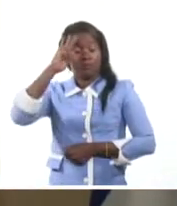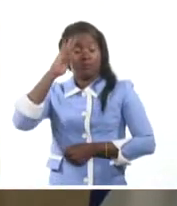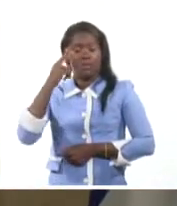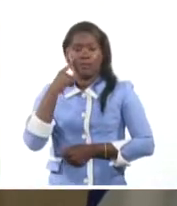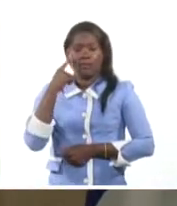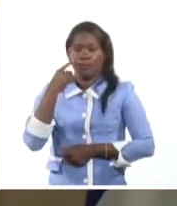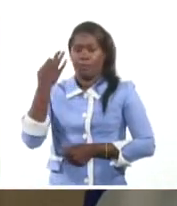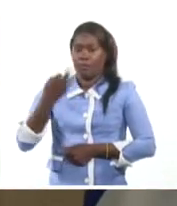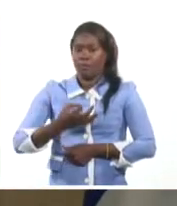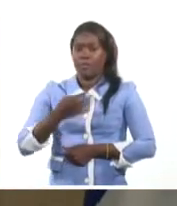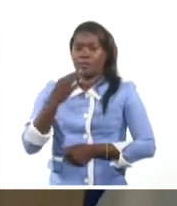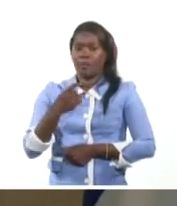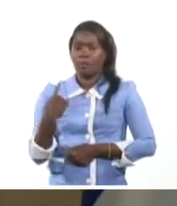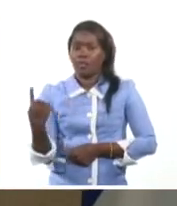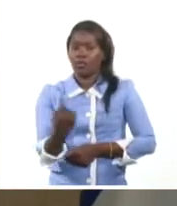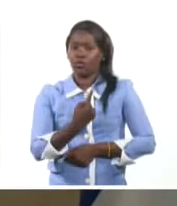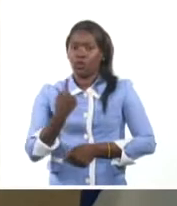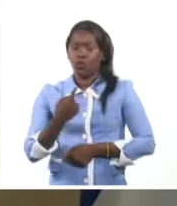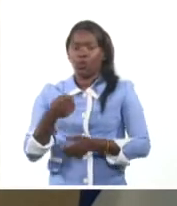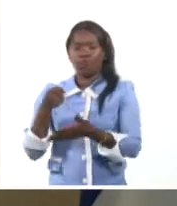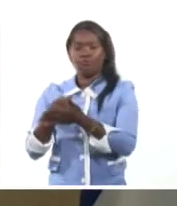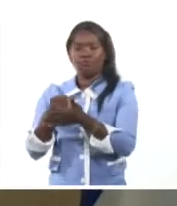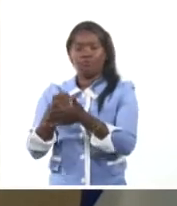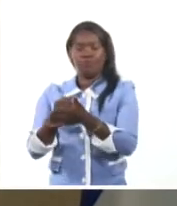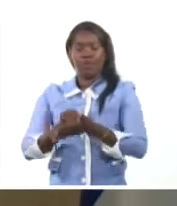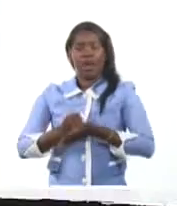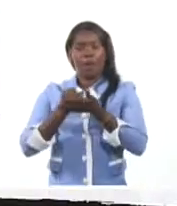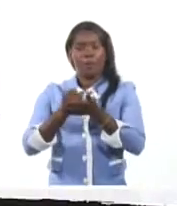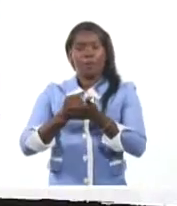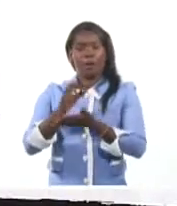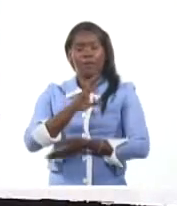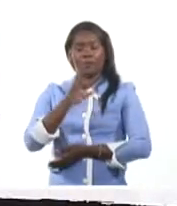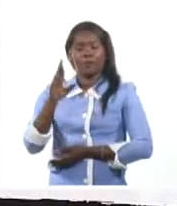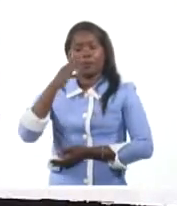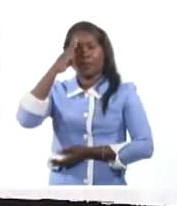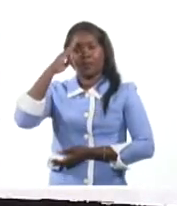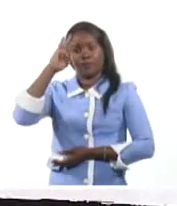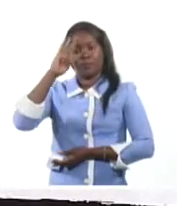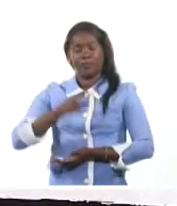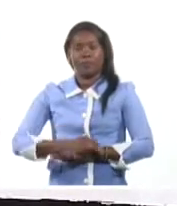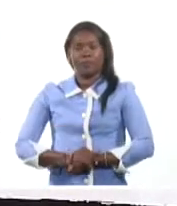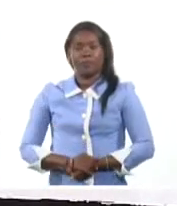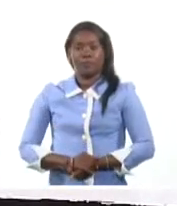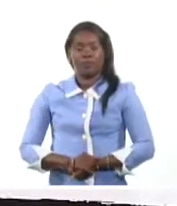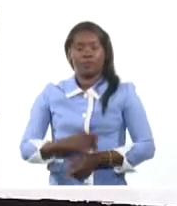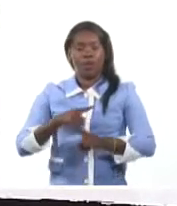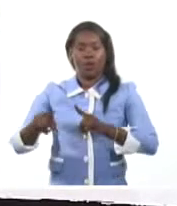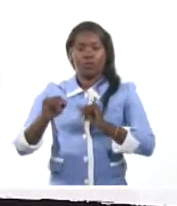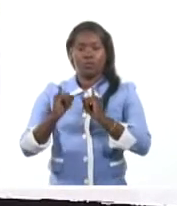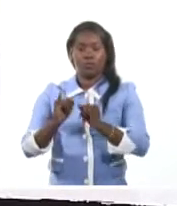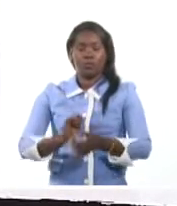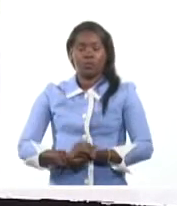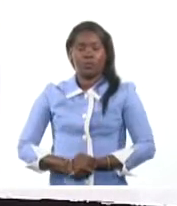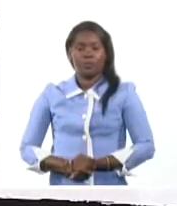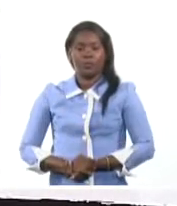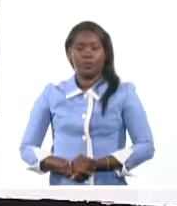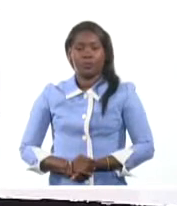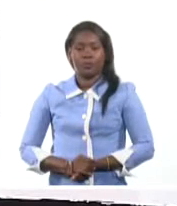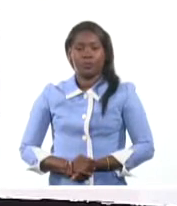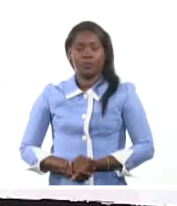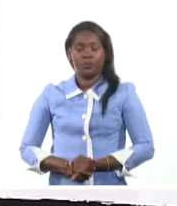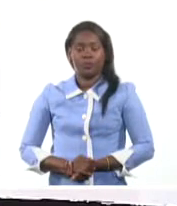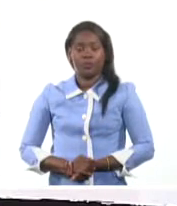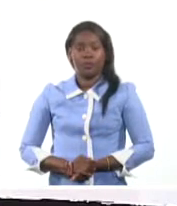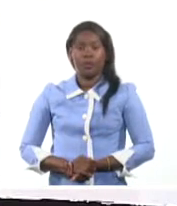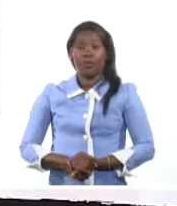por el apoyo de los procesos que impulsa la revolución cubana. Continuamos con más. A propósito del tema, el